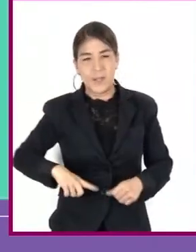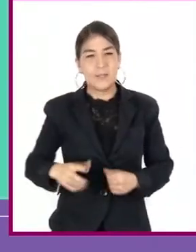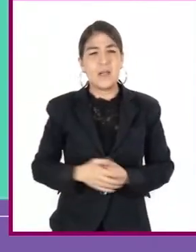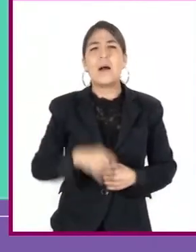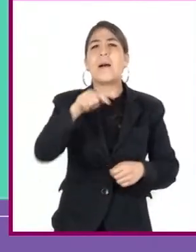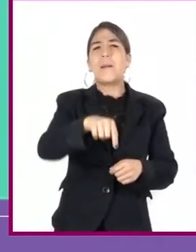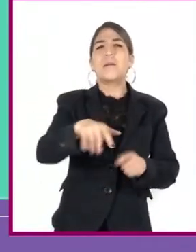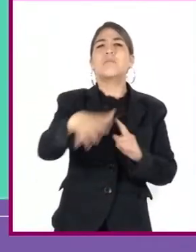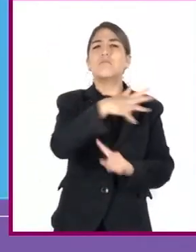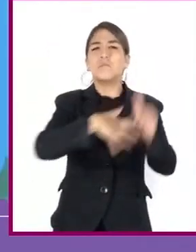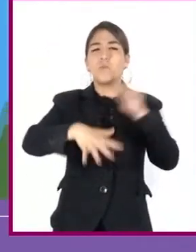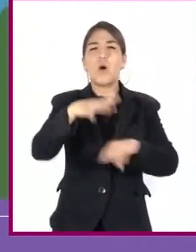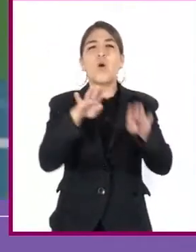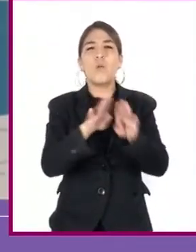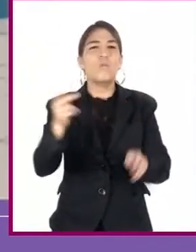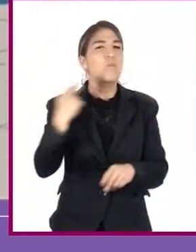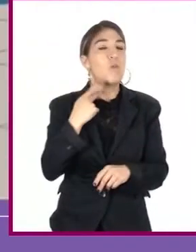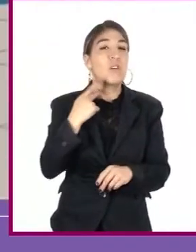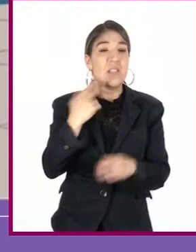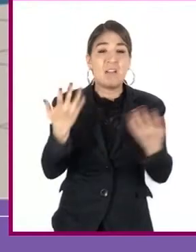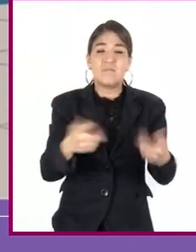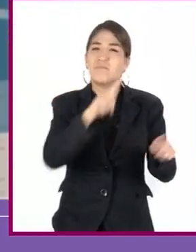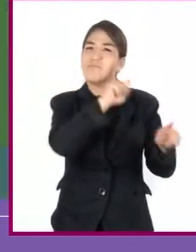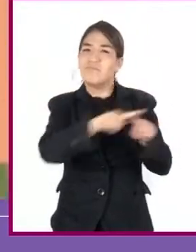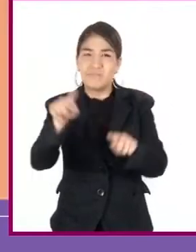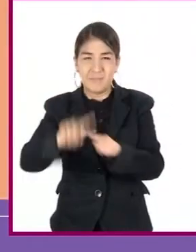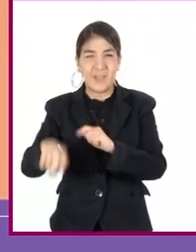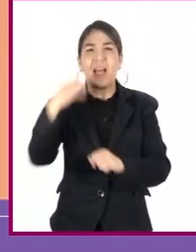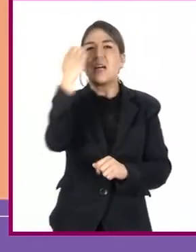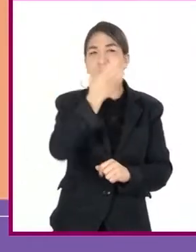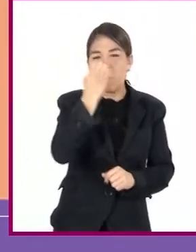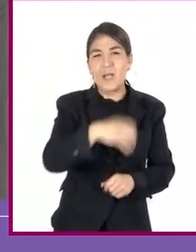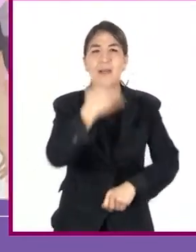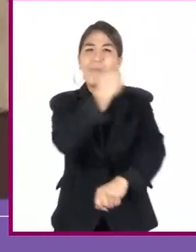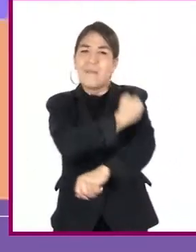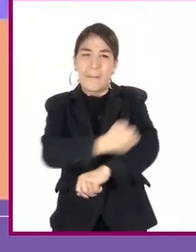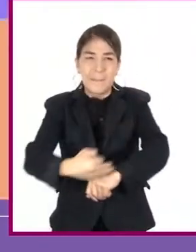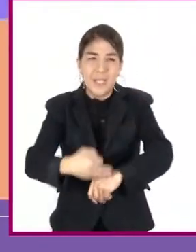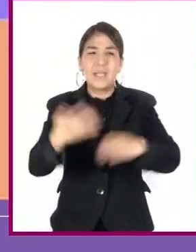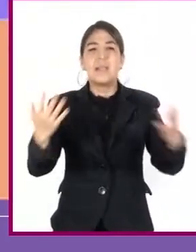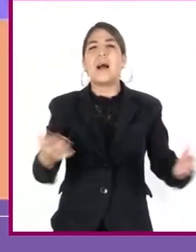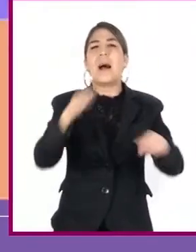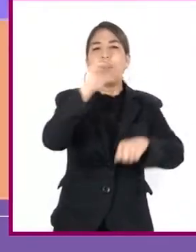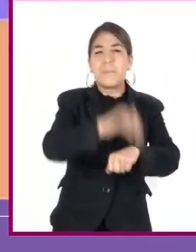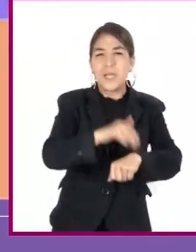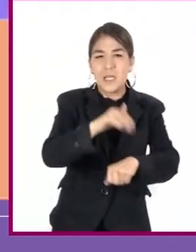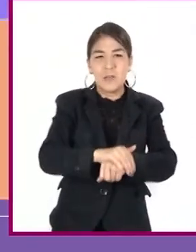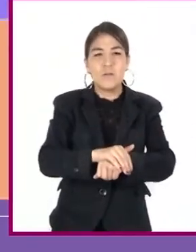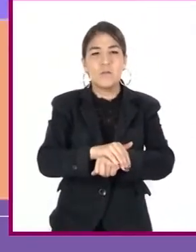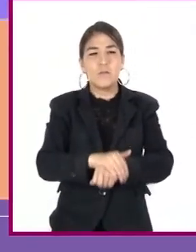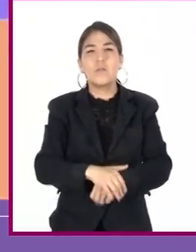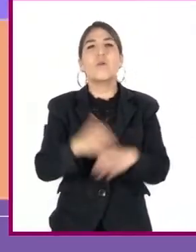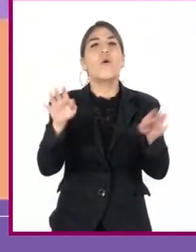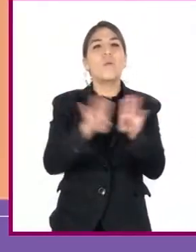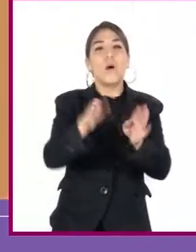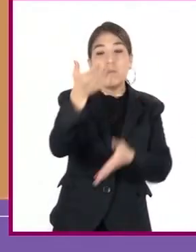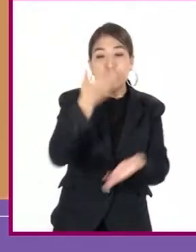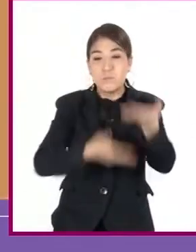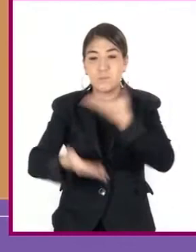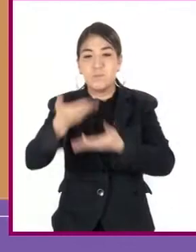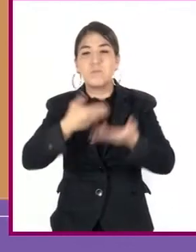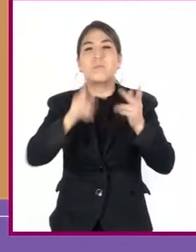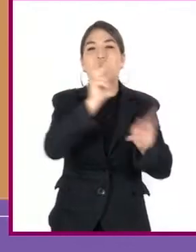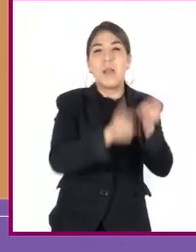en diferentes escenarios de nuestras vidas. En la escuela, la familia, con los amigos. Saber construir acuerdos